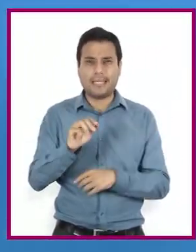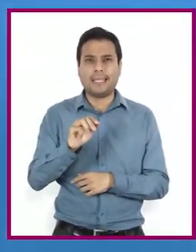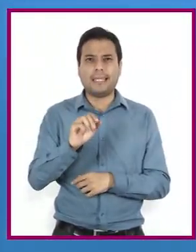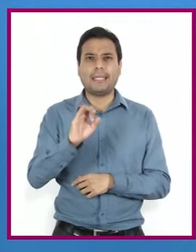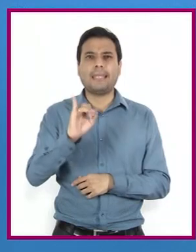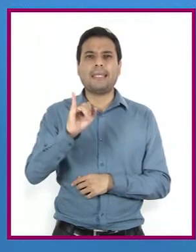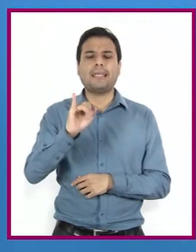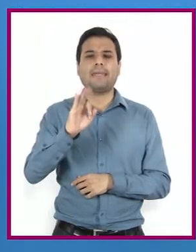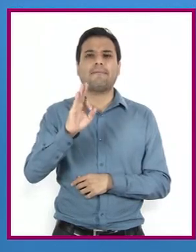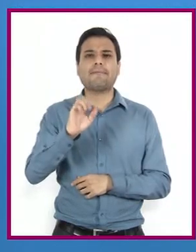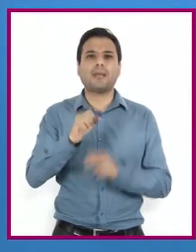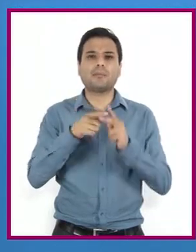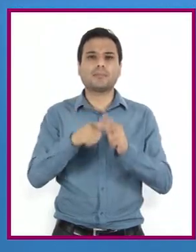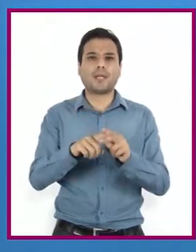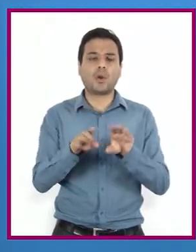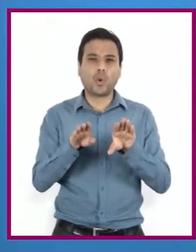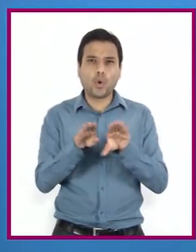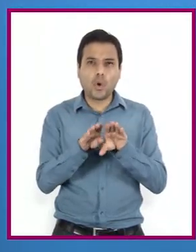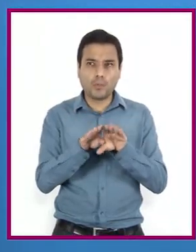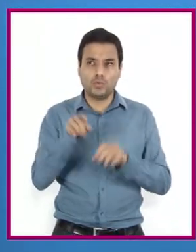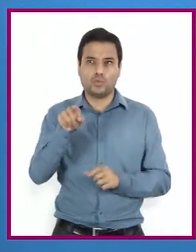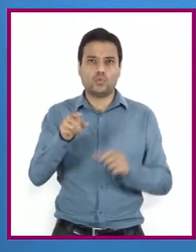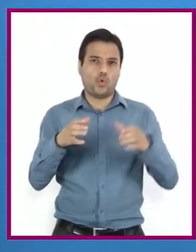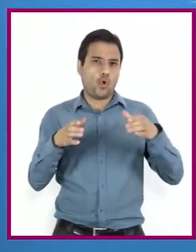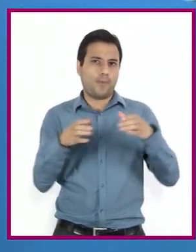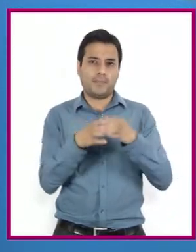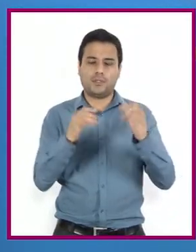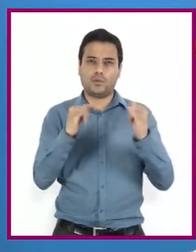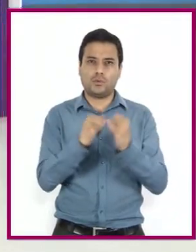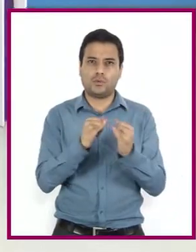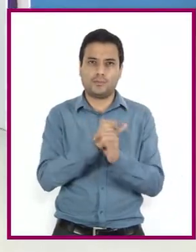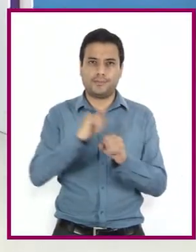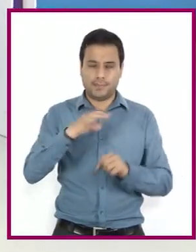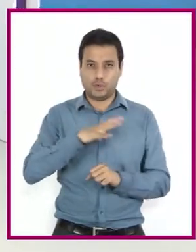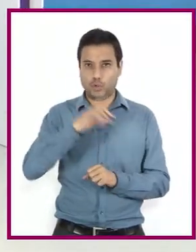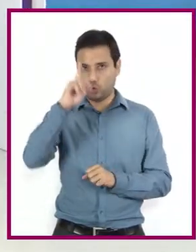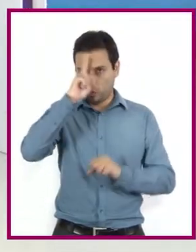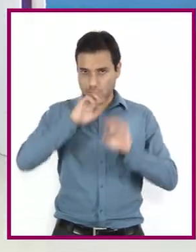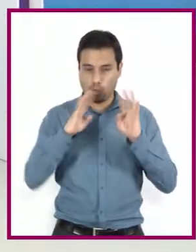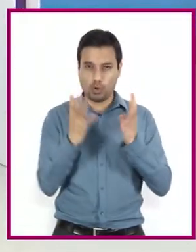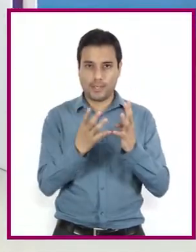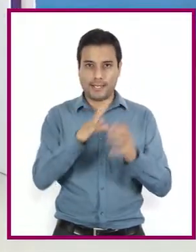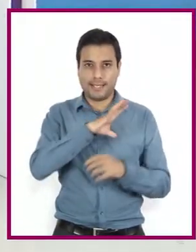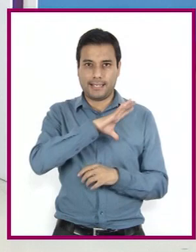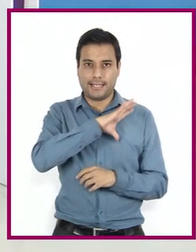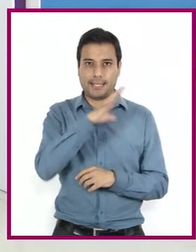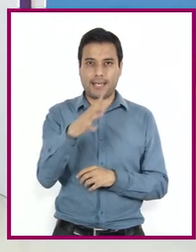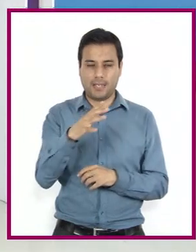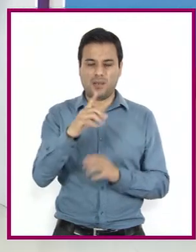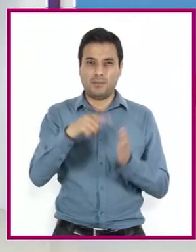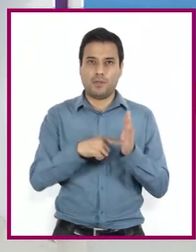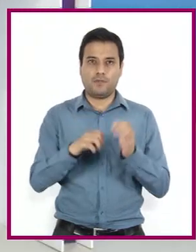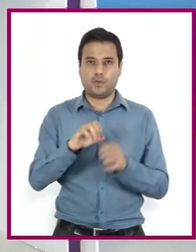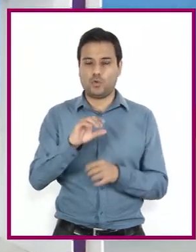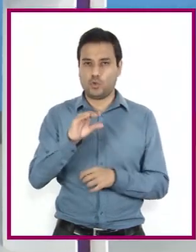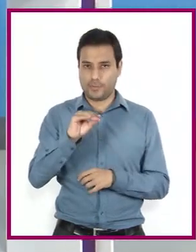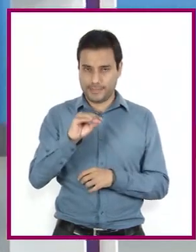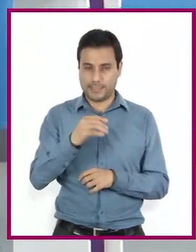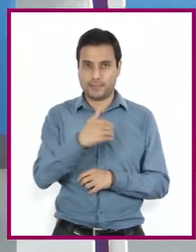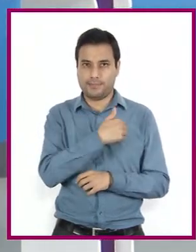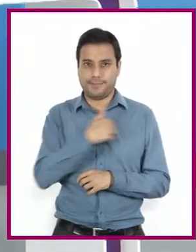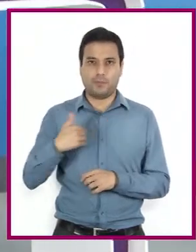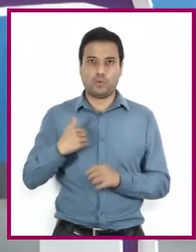organismo público cuyo órgano de gobierno, el Consejo General, estaba integrado en 1990 por